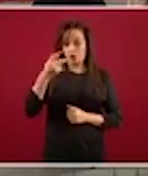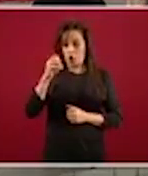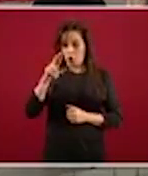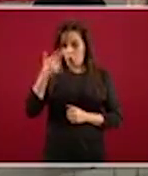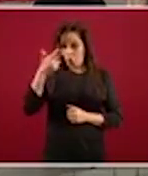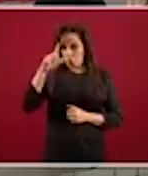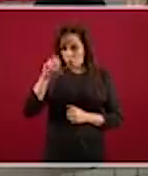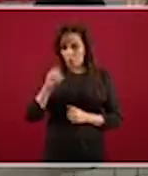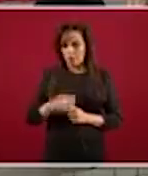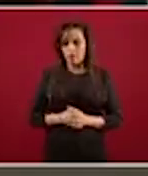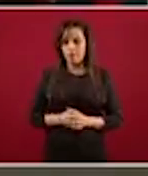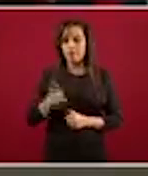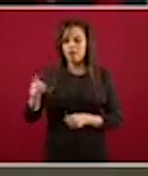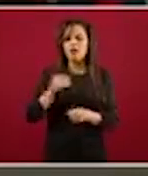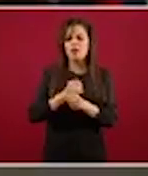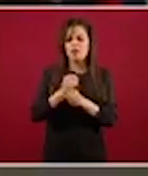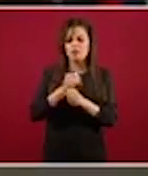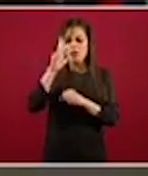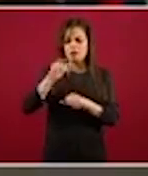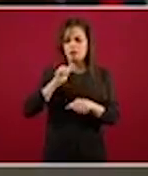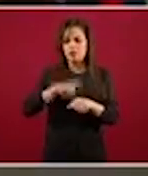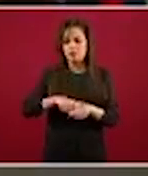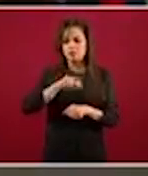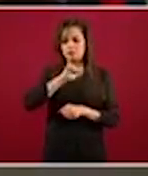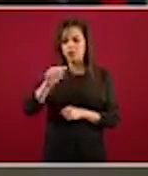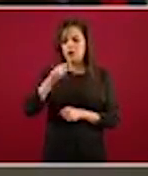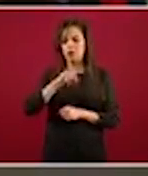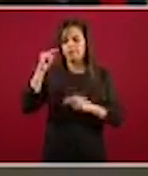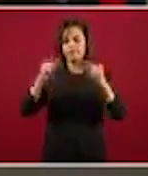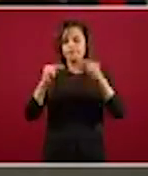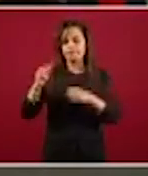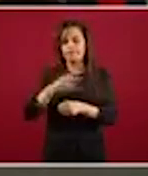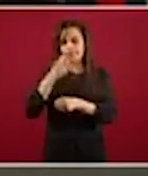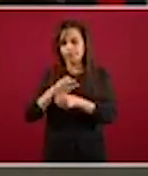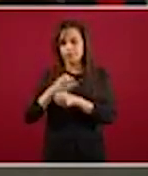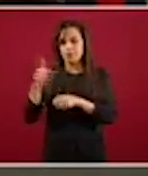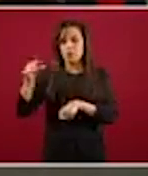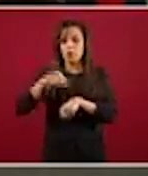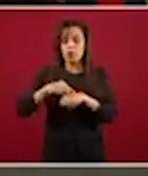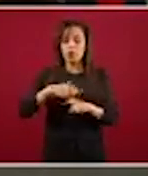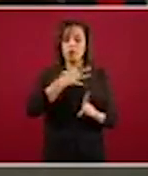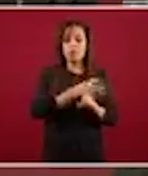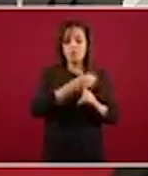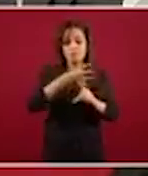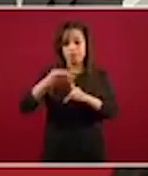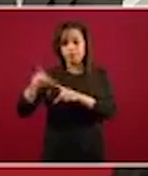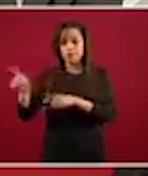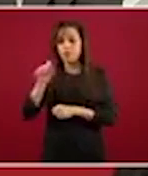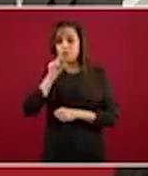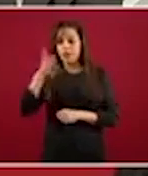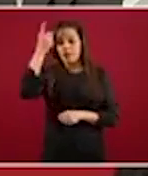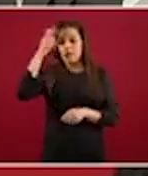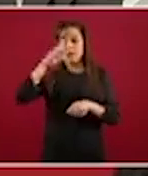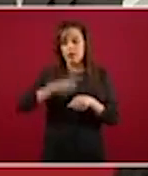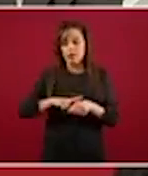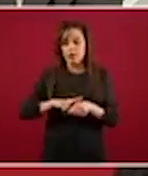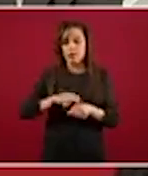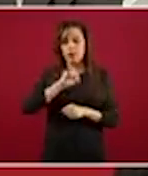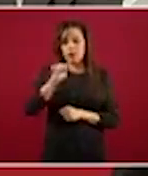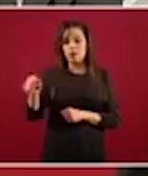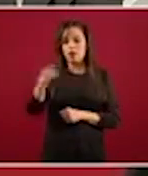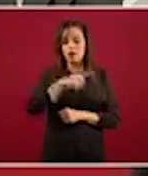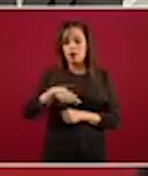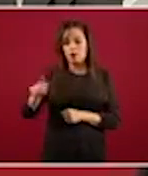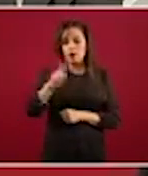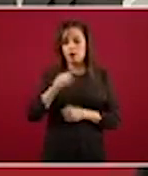quien es investigador nacional nivel 3, es epidemiólogo, doctor en epidemiología y es el director de prestaciones